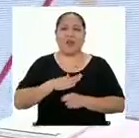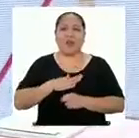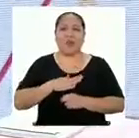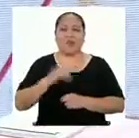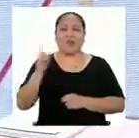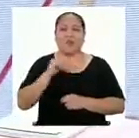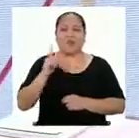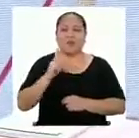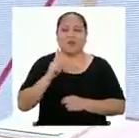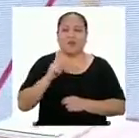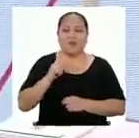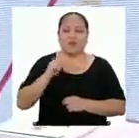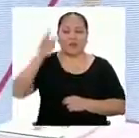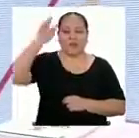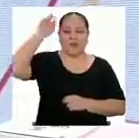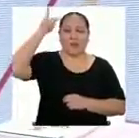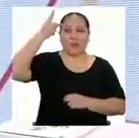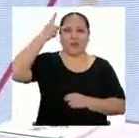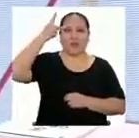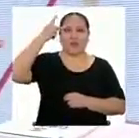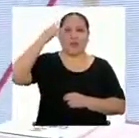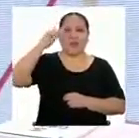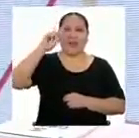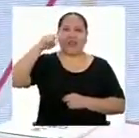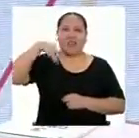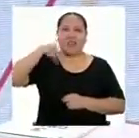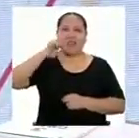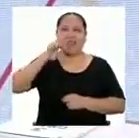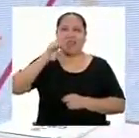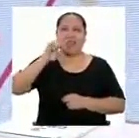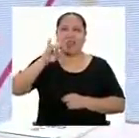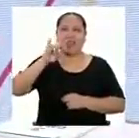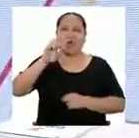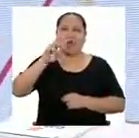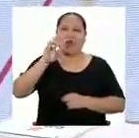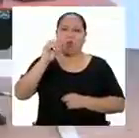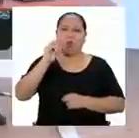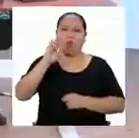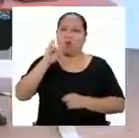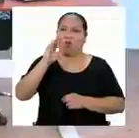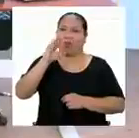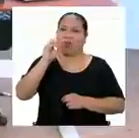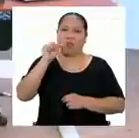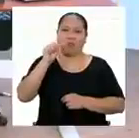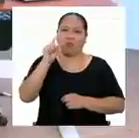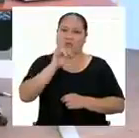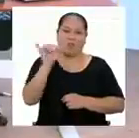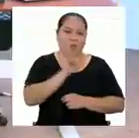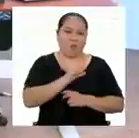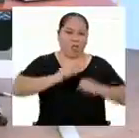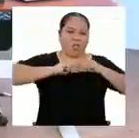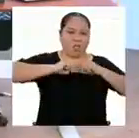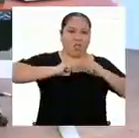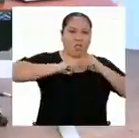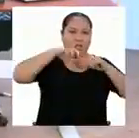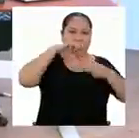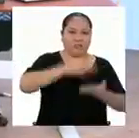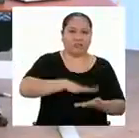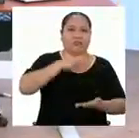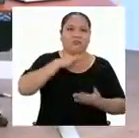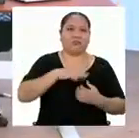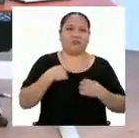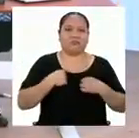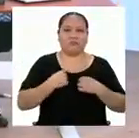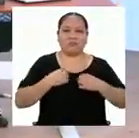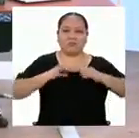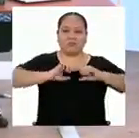No, esperen, me confundí. Neuróbicos no es lo mismo que aeróbicos, que significa ejercitar capacidades físicas,